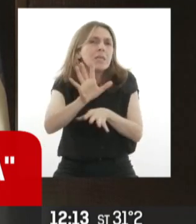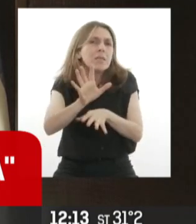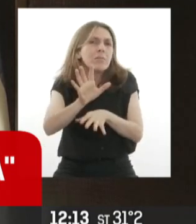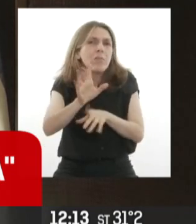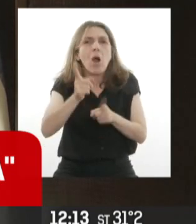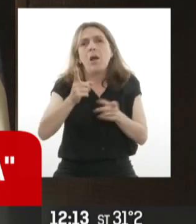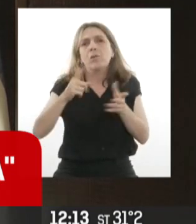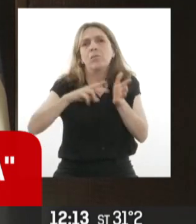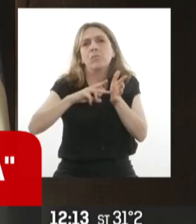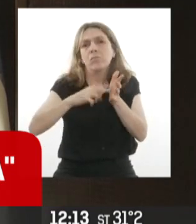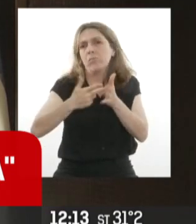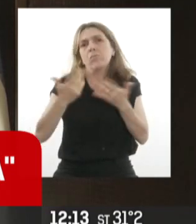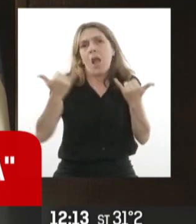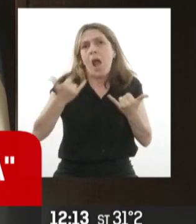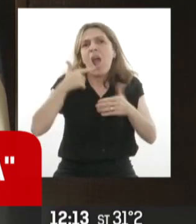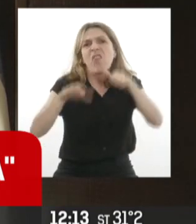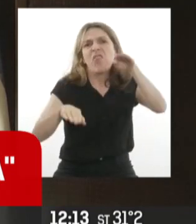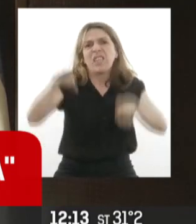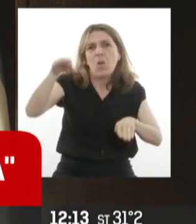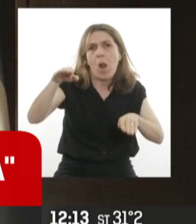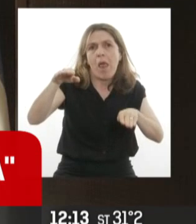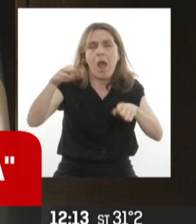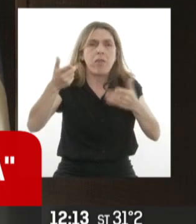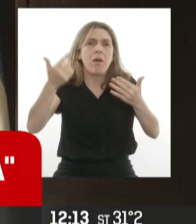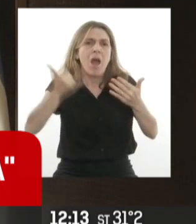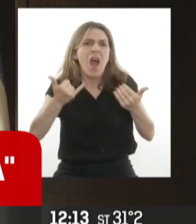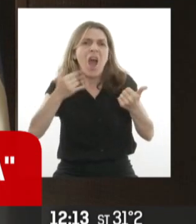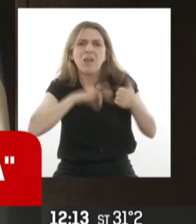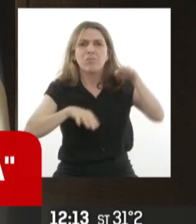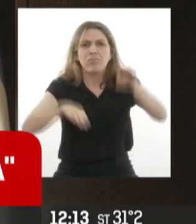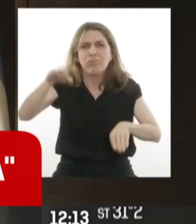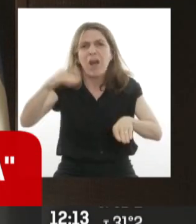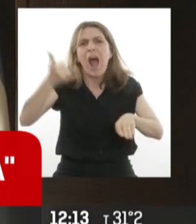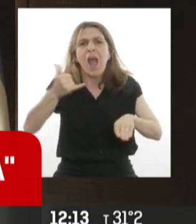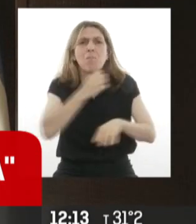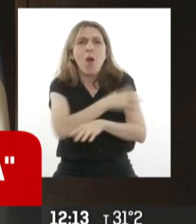el problema de la desigualdad, el problema de la inequidad, el problema de la pobreza,